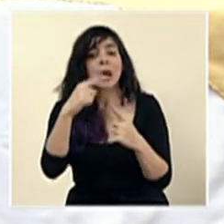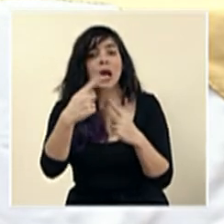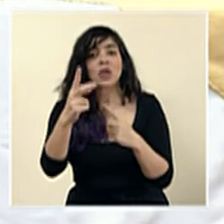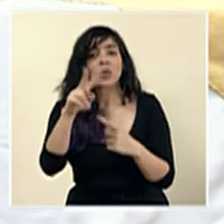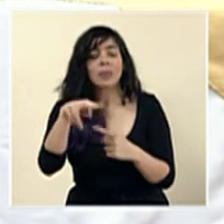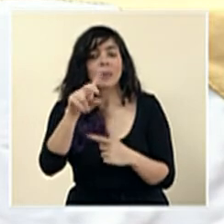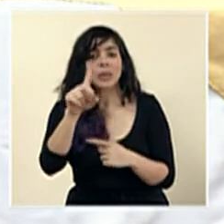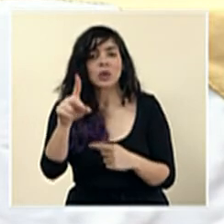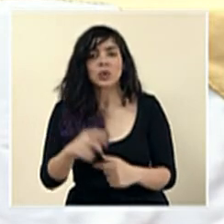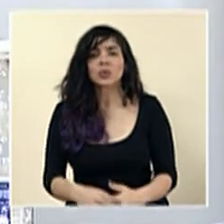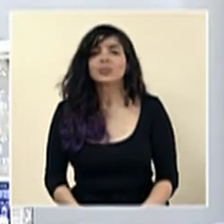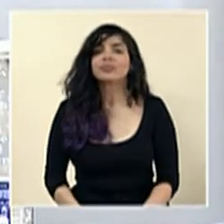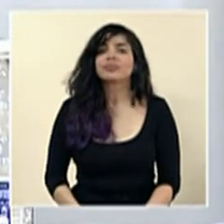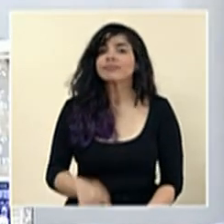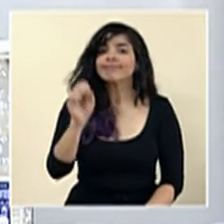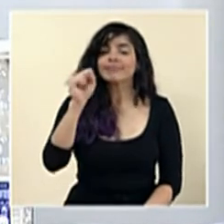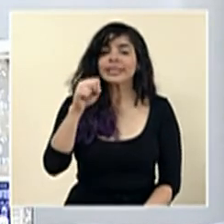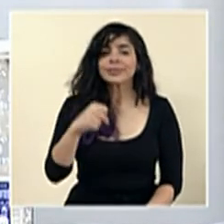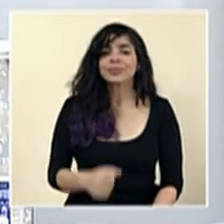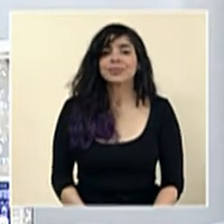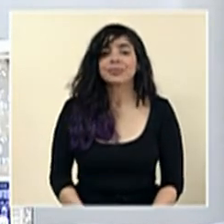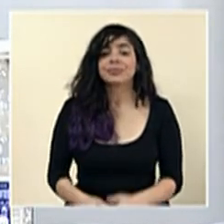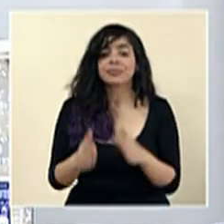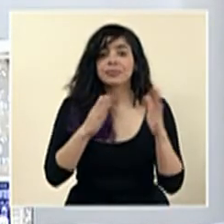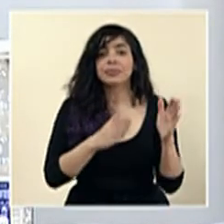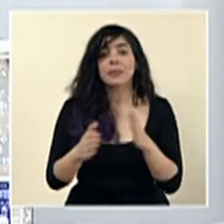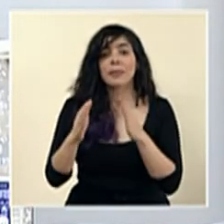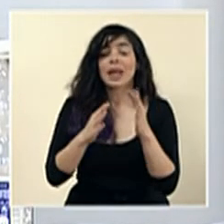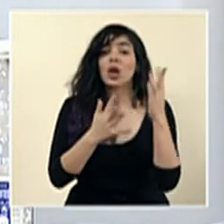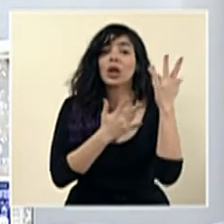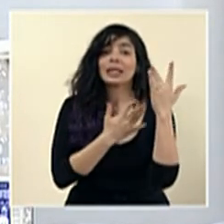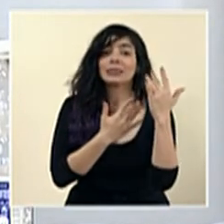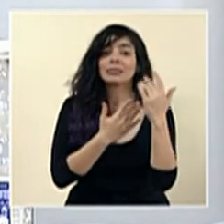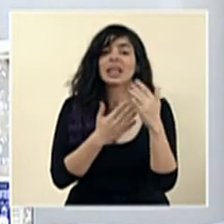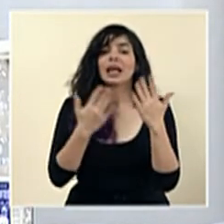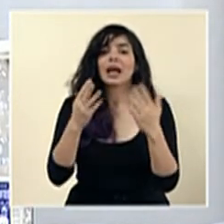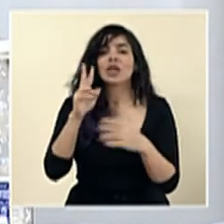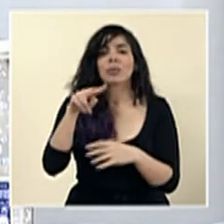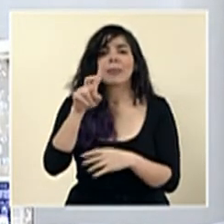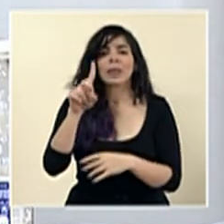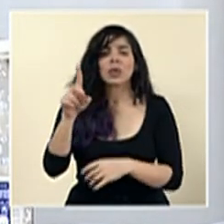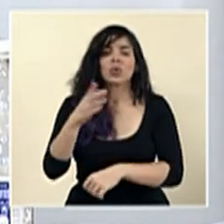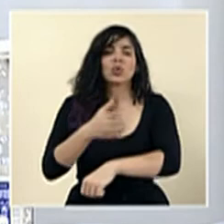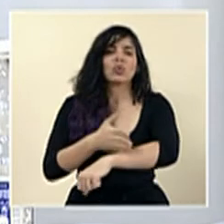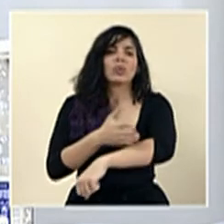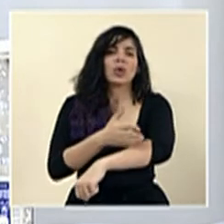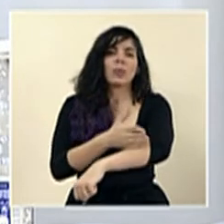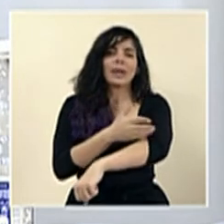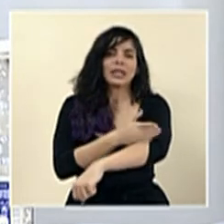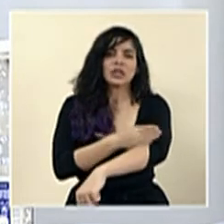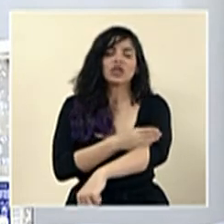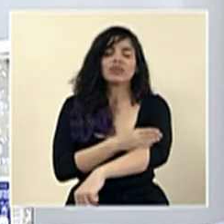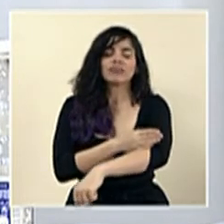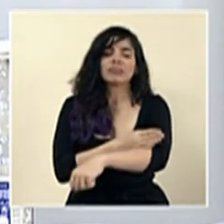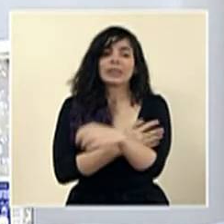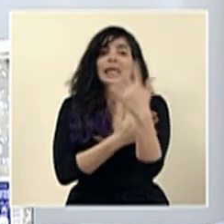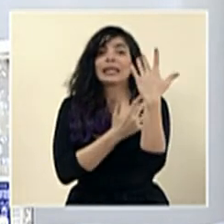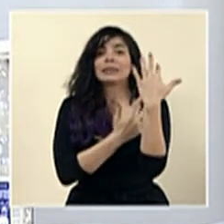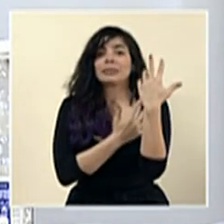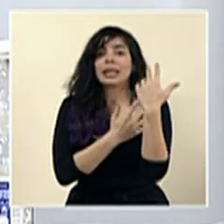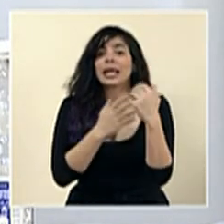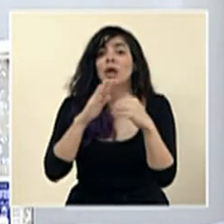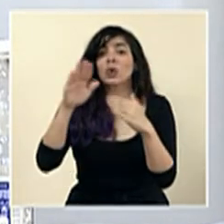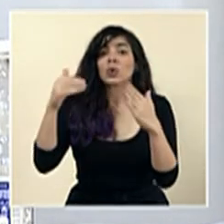2021? Sí, la previsión expectativa es una recuperación, es una previsión de que